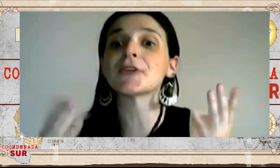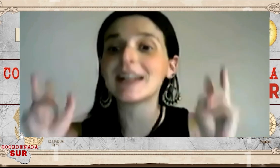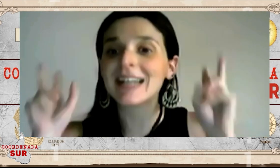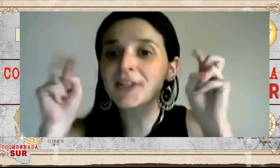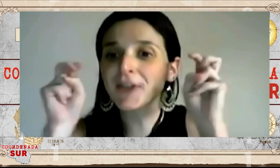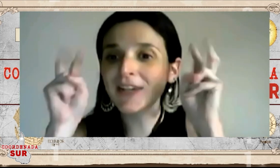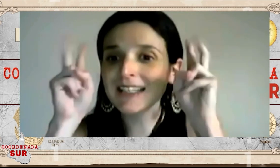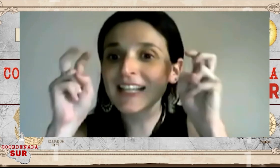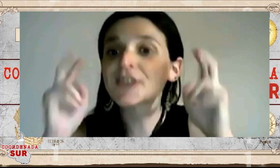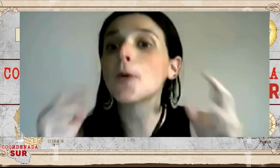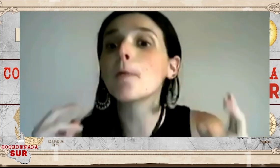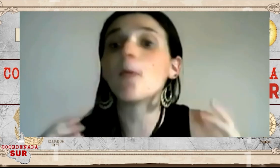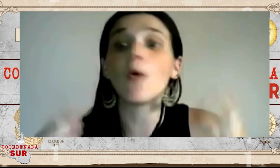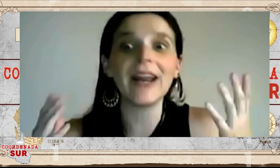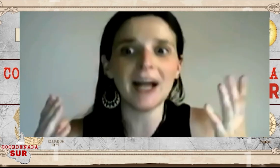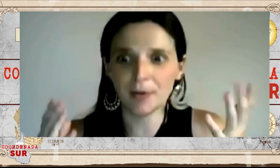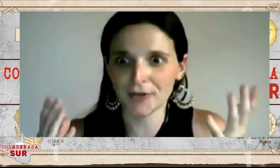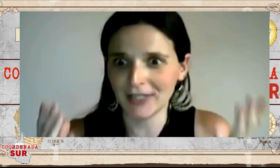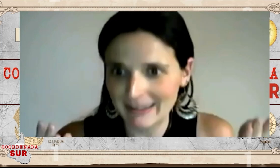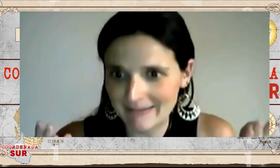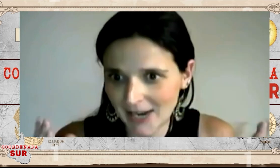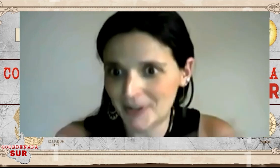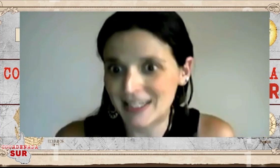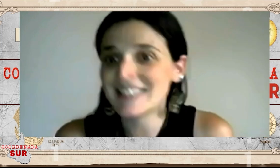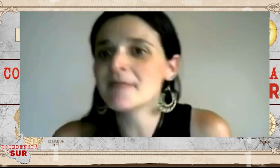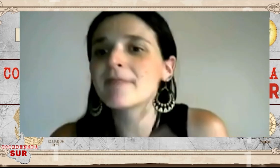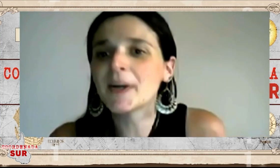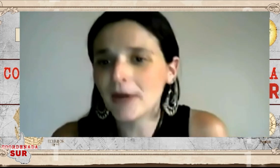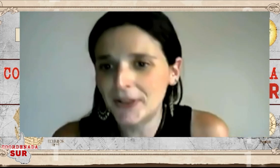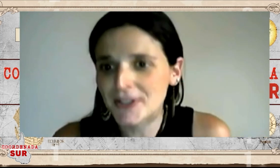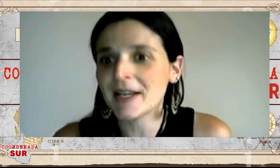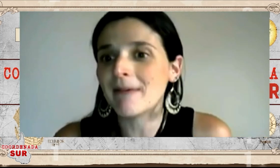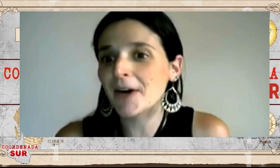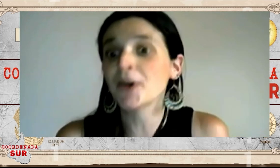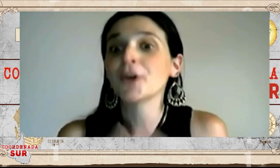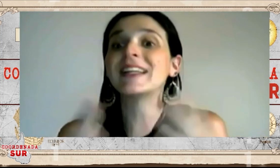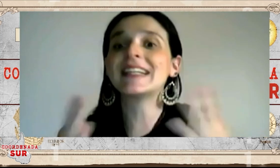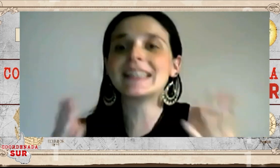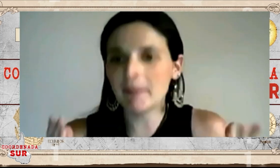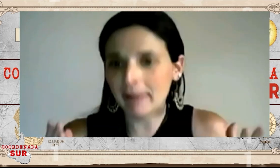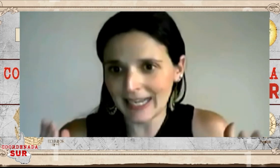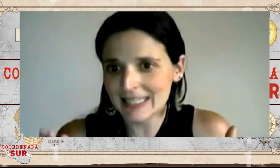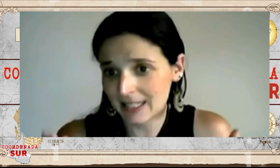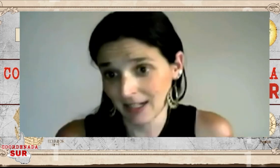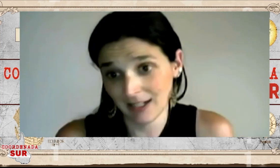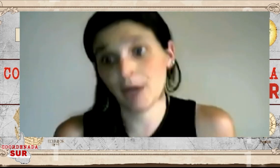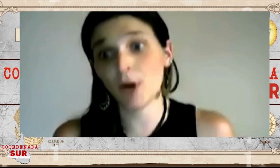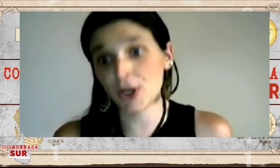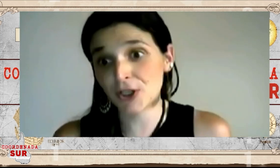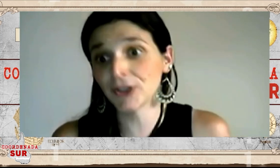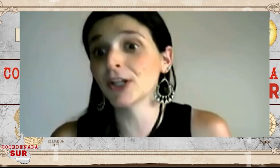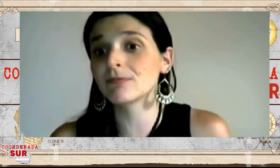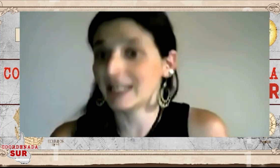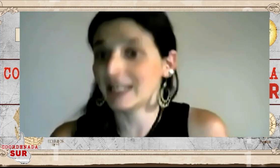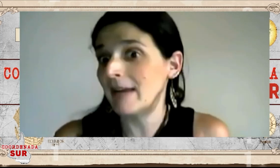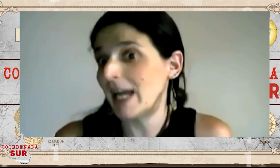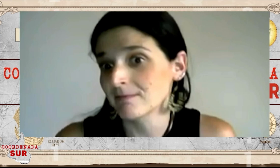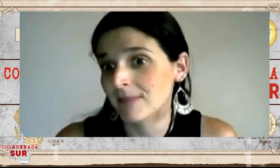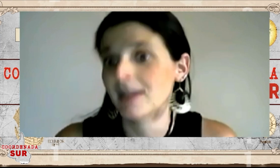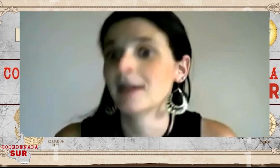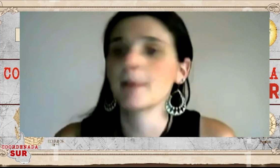es una nacionalización buena, positiva. O sea, siempre y cuando sea bajo los dictámenes de Washington, está